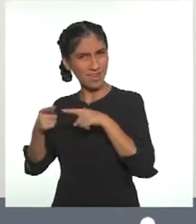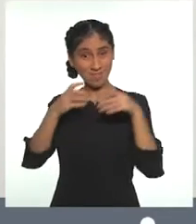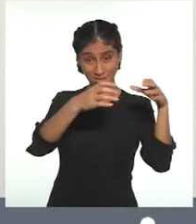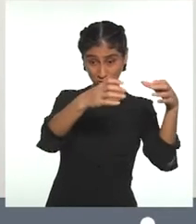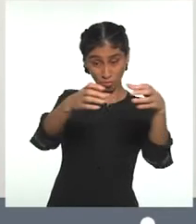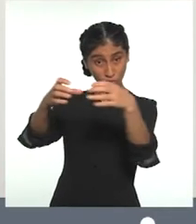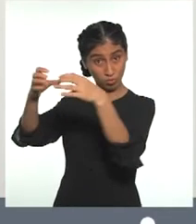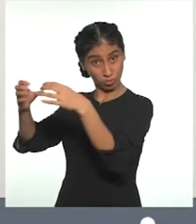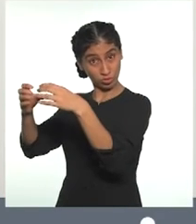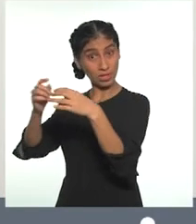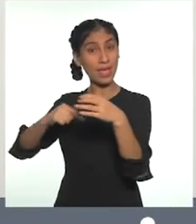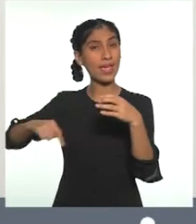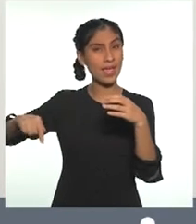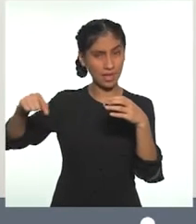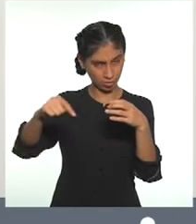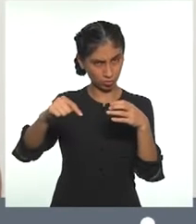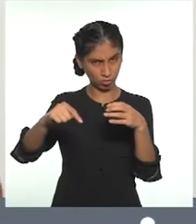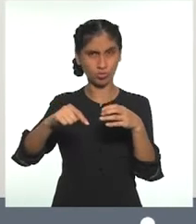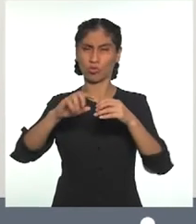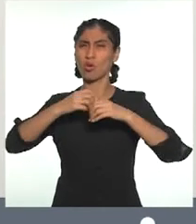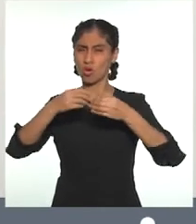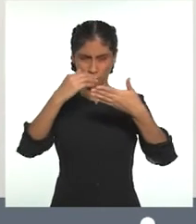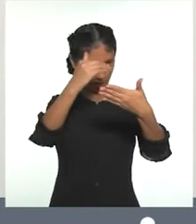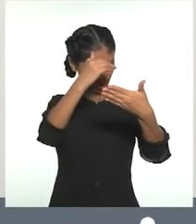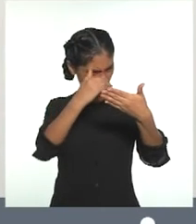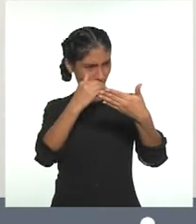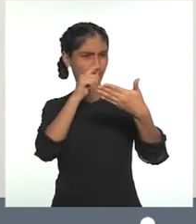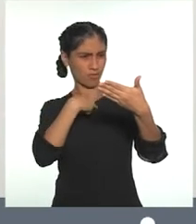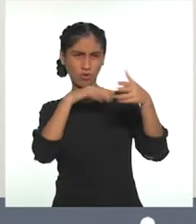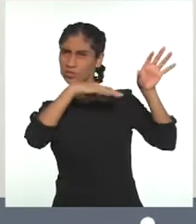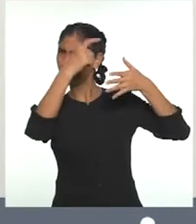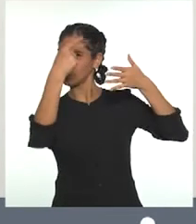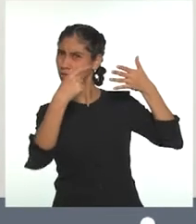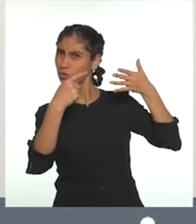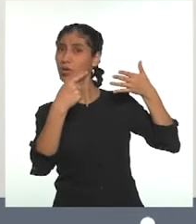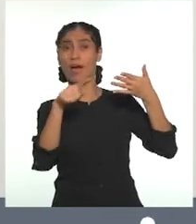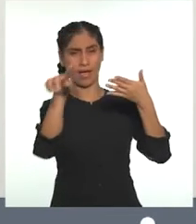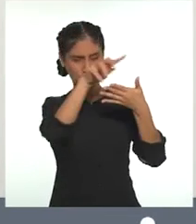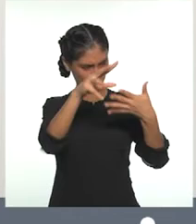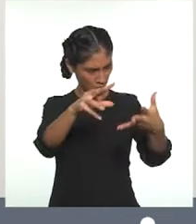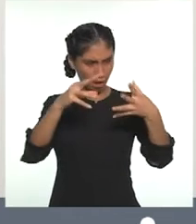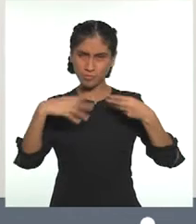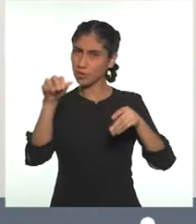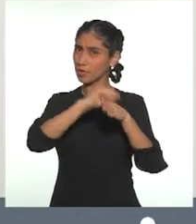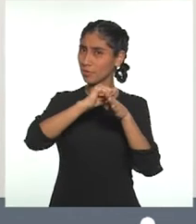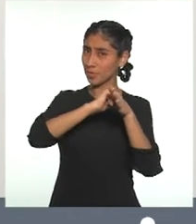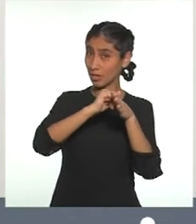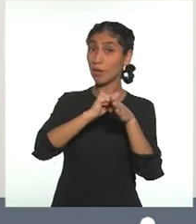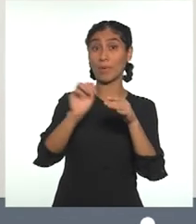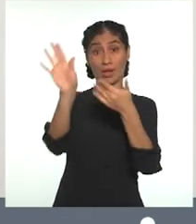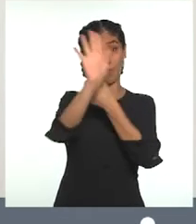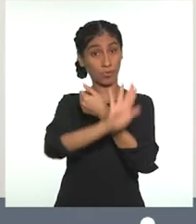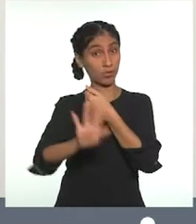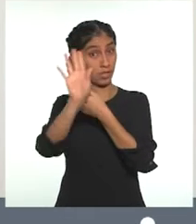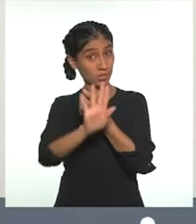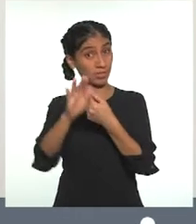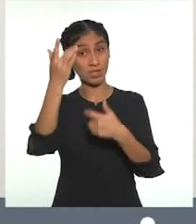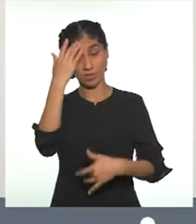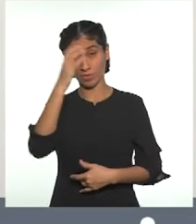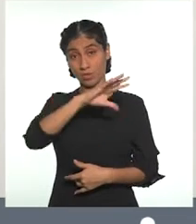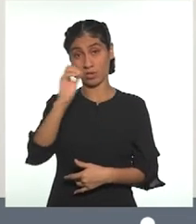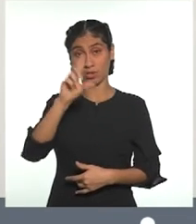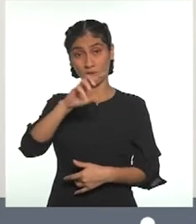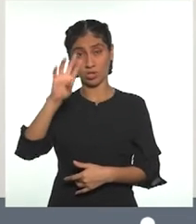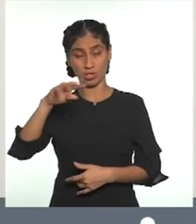Estas organizaciones siguieron y difundieron las medidas propuestas por el gobierno central. Sin embargo,